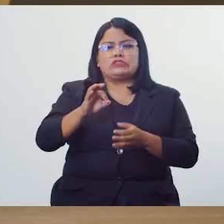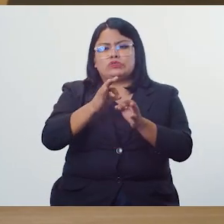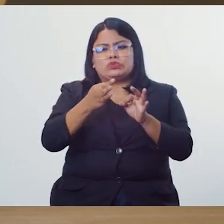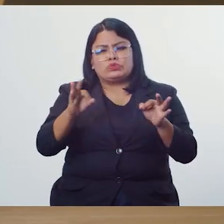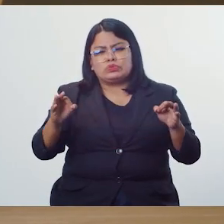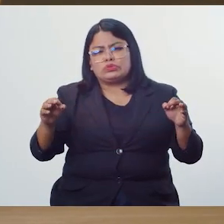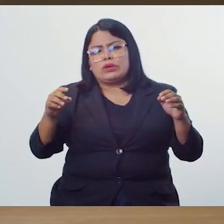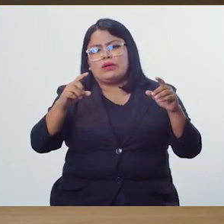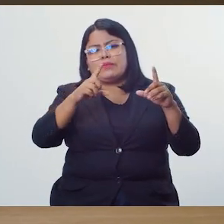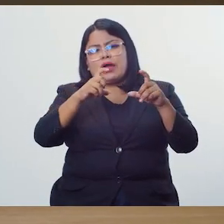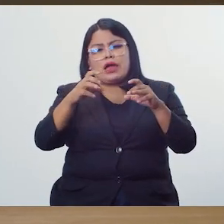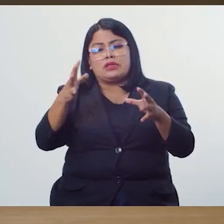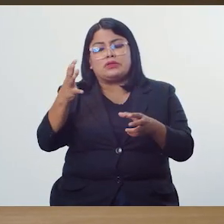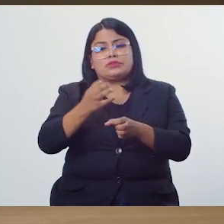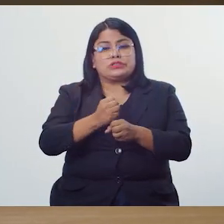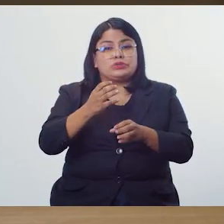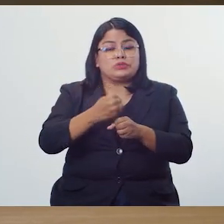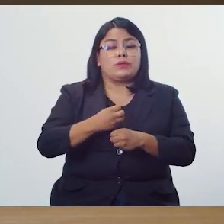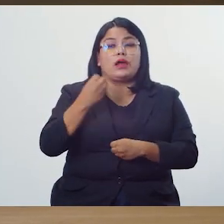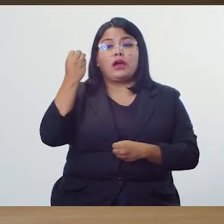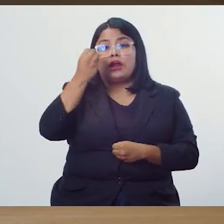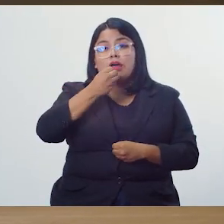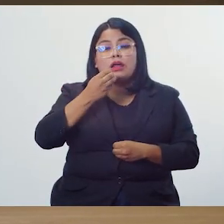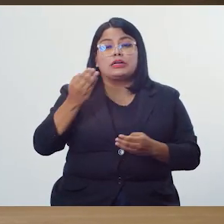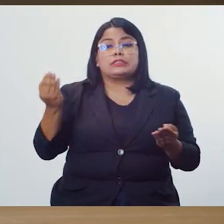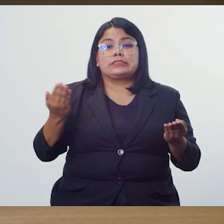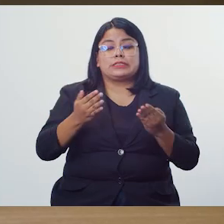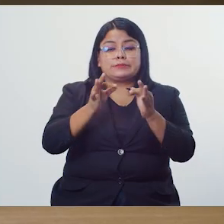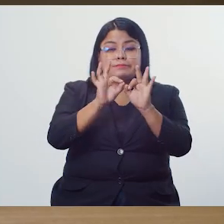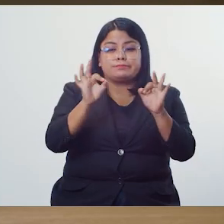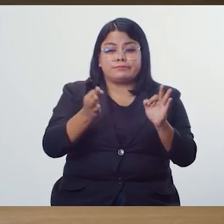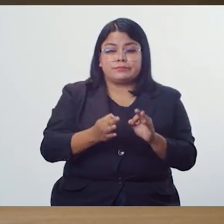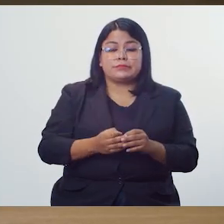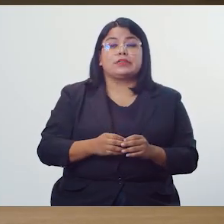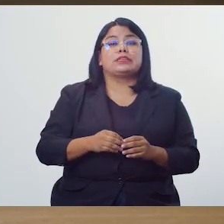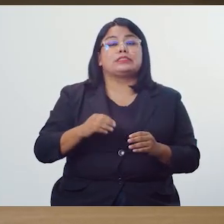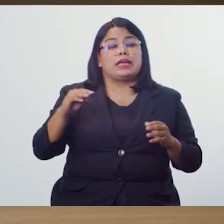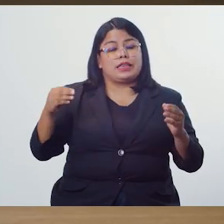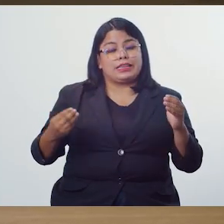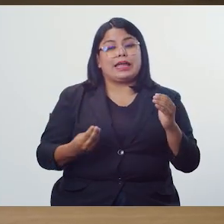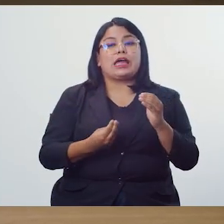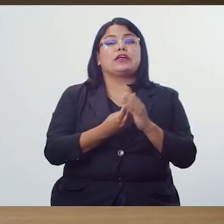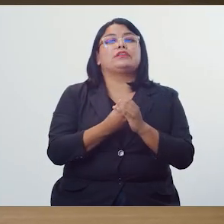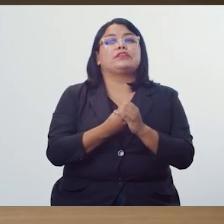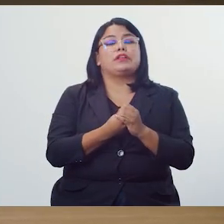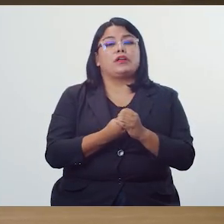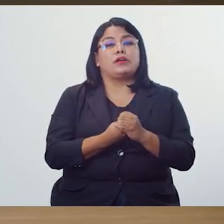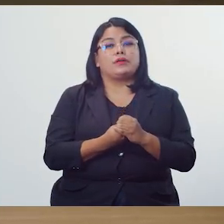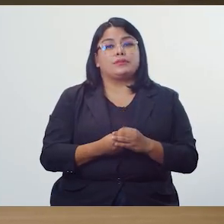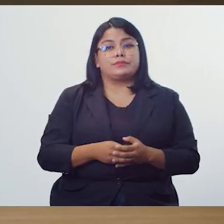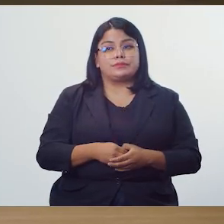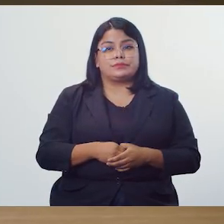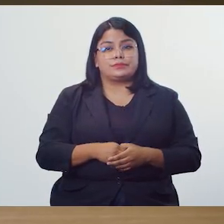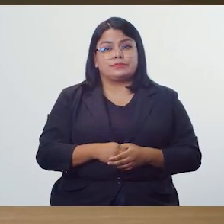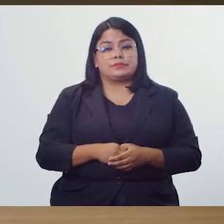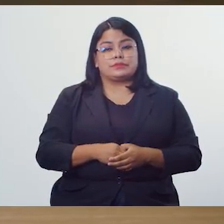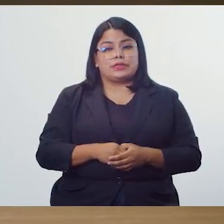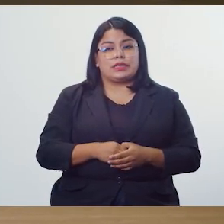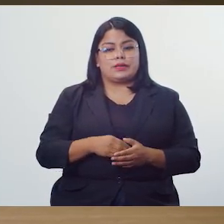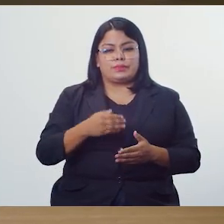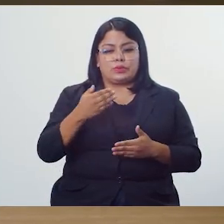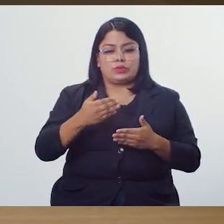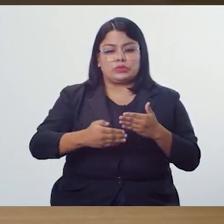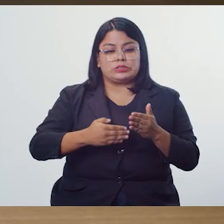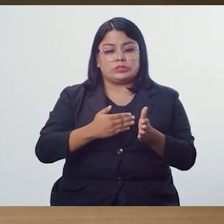títulos, así como resúmenes orales que se pueden hacer en torno a un texto, forman una parte fundamental en esta